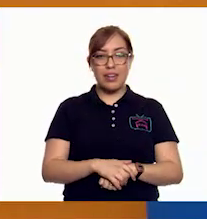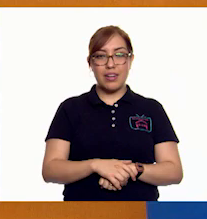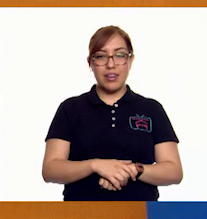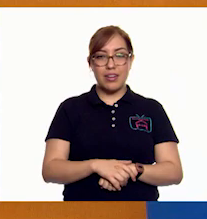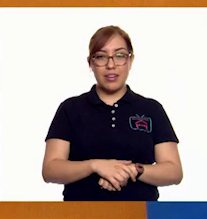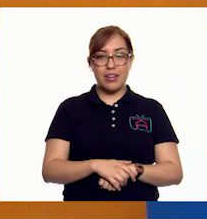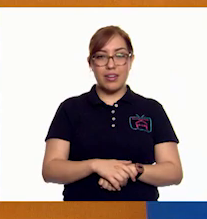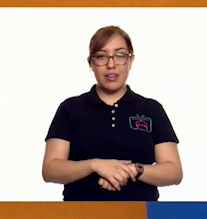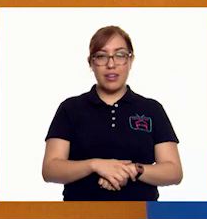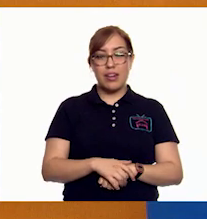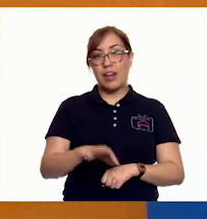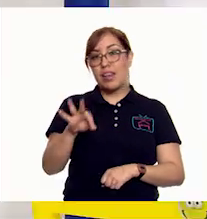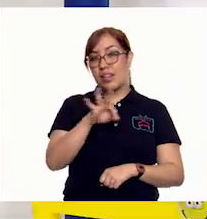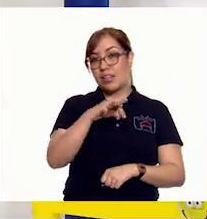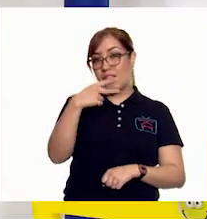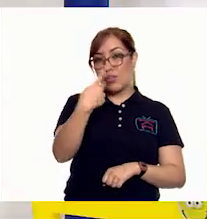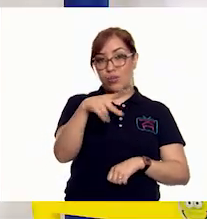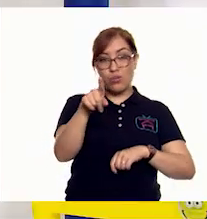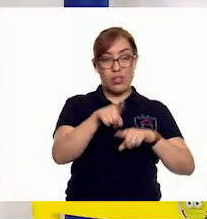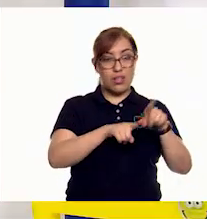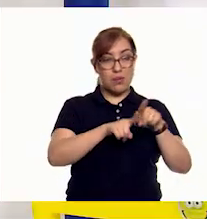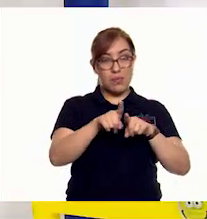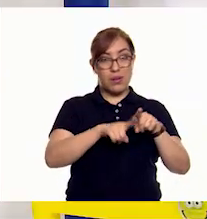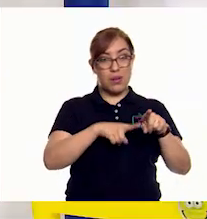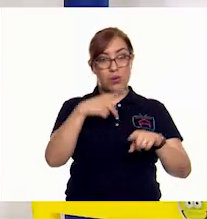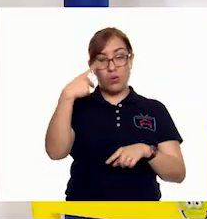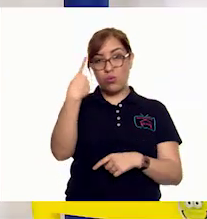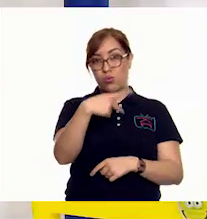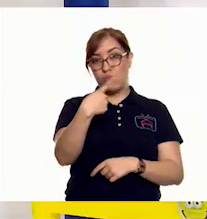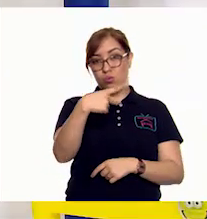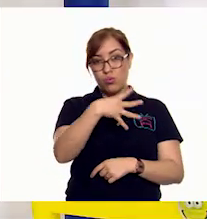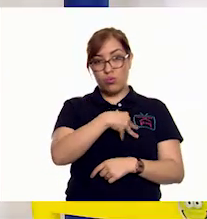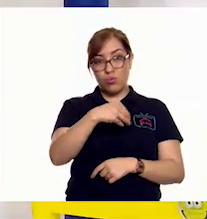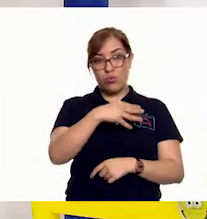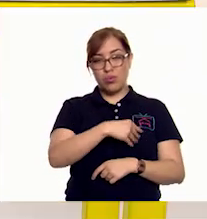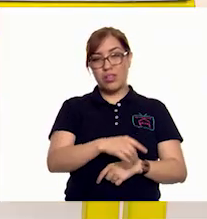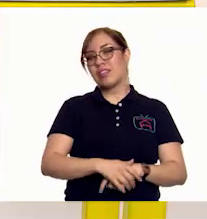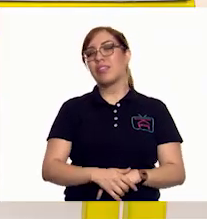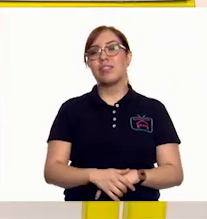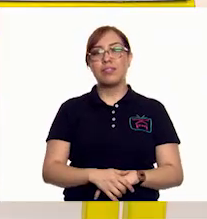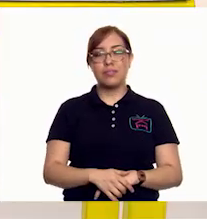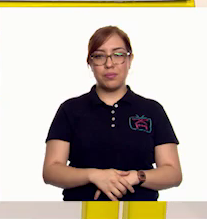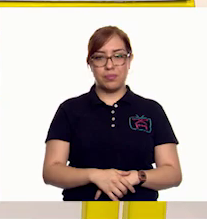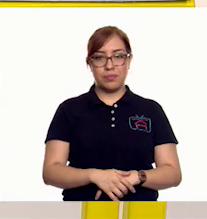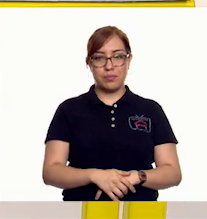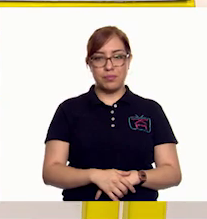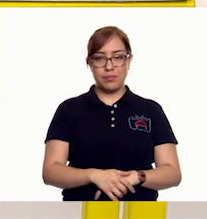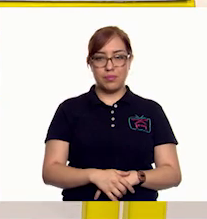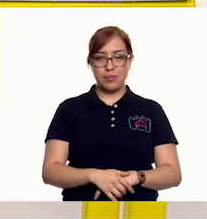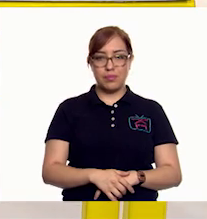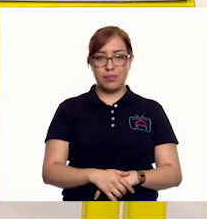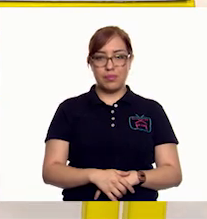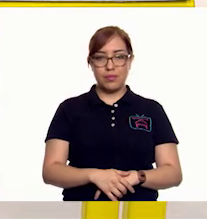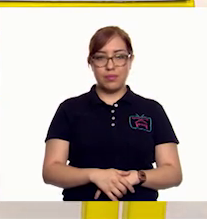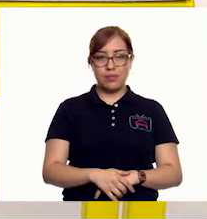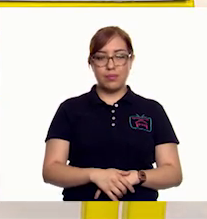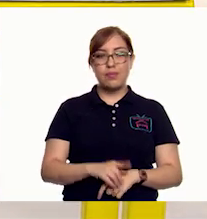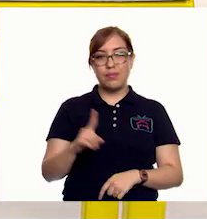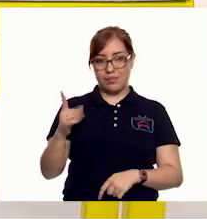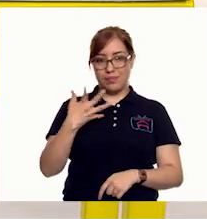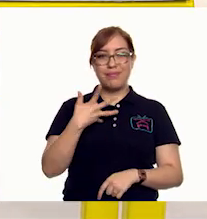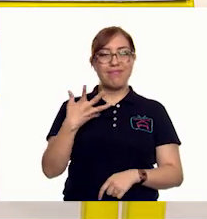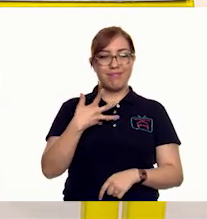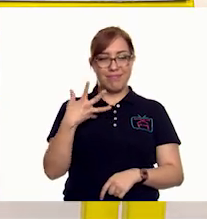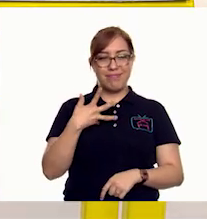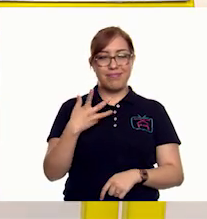de tus hermanos. Claro. ¿Verdad? Sí, sí, sí. Entonces, vamos a ver la sobrina. La sobrina. Que tenemos aquí. ¿Quién la tiene? ¿Tú la tienes? Aquí está,